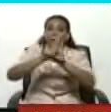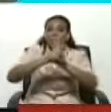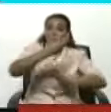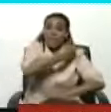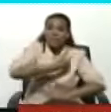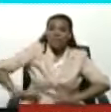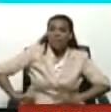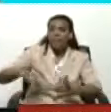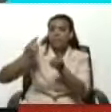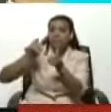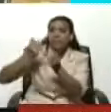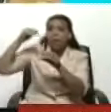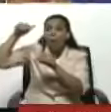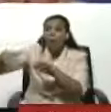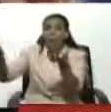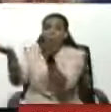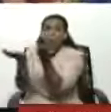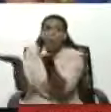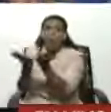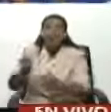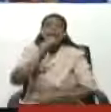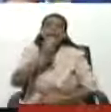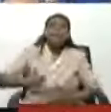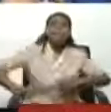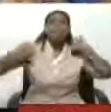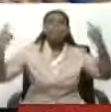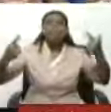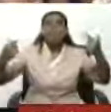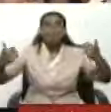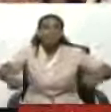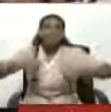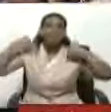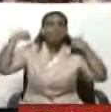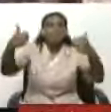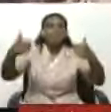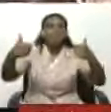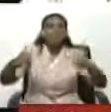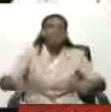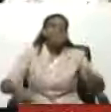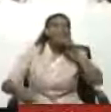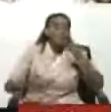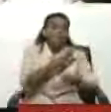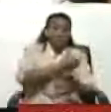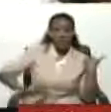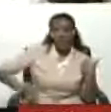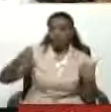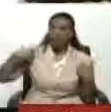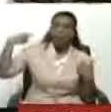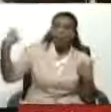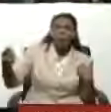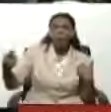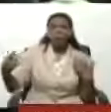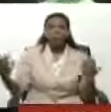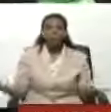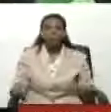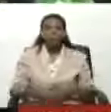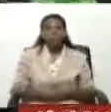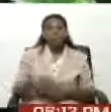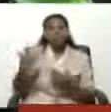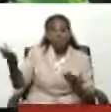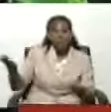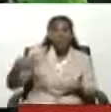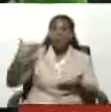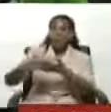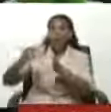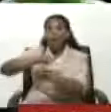a invertir esos reales ahí. ¿Para quién puede más? A ver quién puede más. Ellos quieren que usted le declare